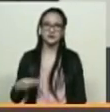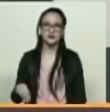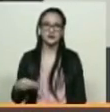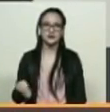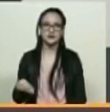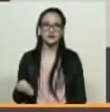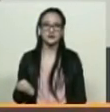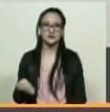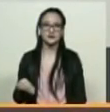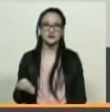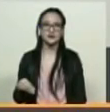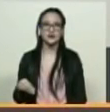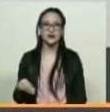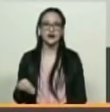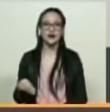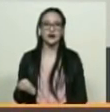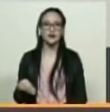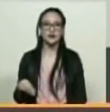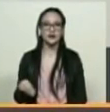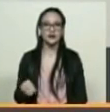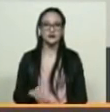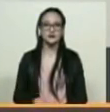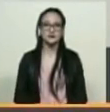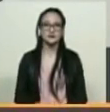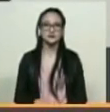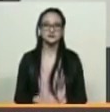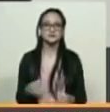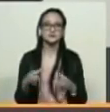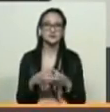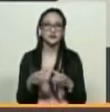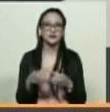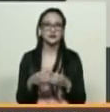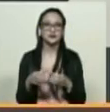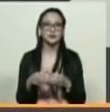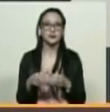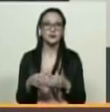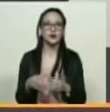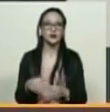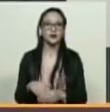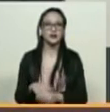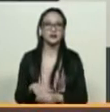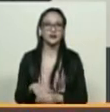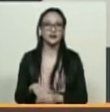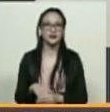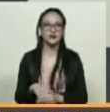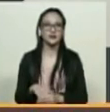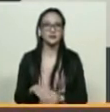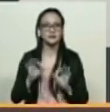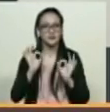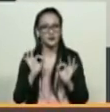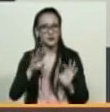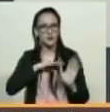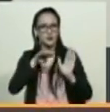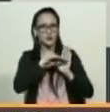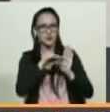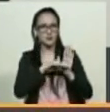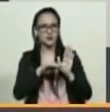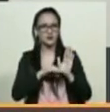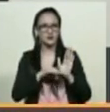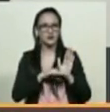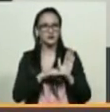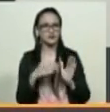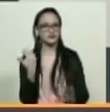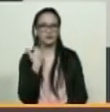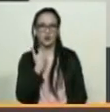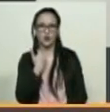República, de consejos legislativos estadales y de consejos municipales, que son las dos instancias que tienen sus mandatos